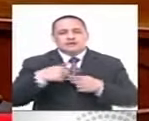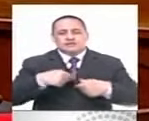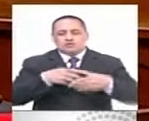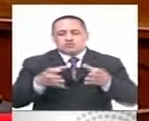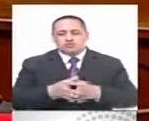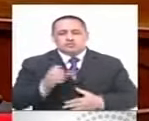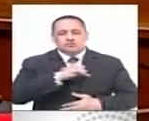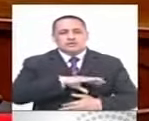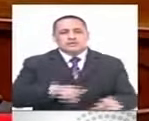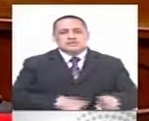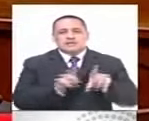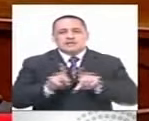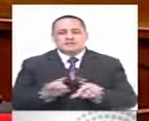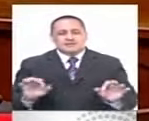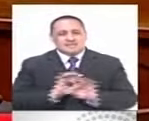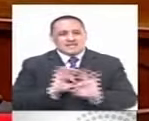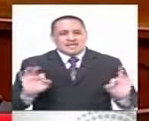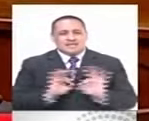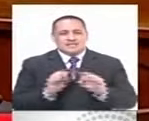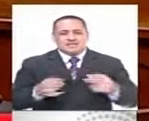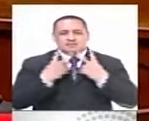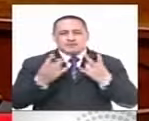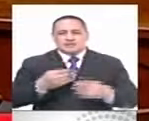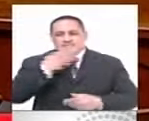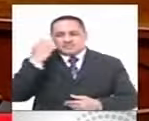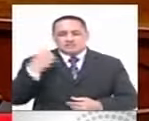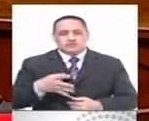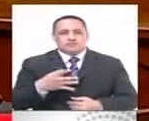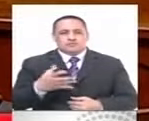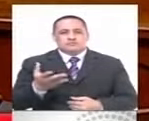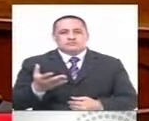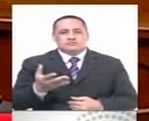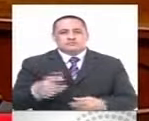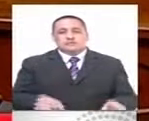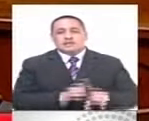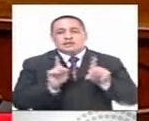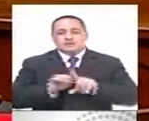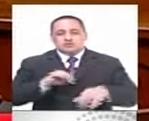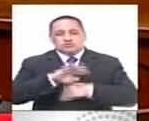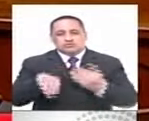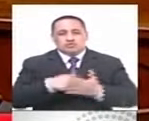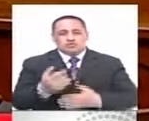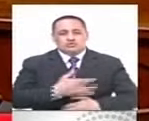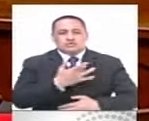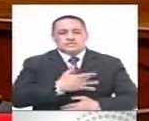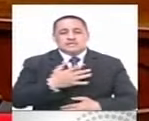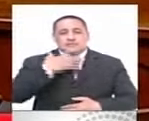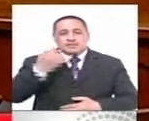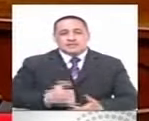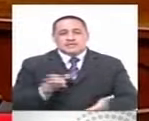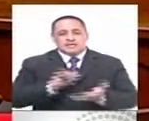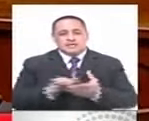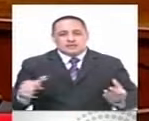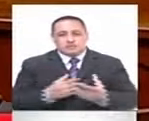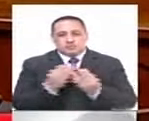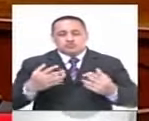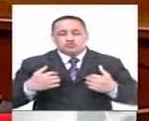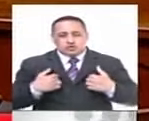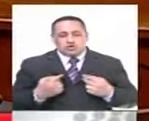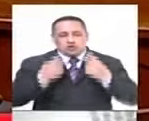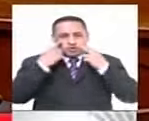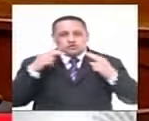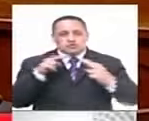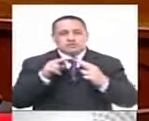grupos sociales sin ningún tipo de distinción. Esto motivado por la realidad que muchos de ustedes y yo